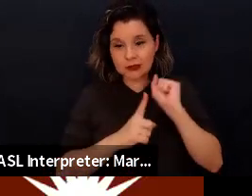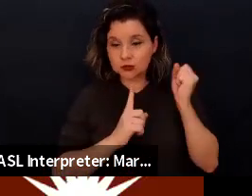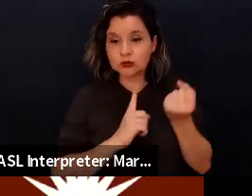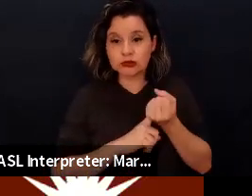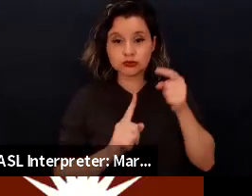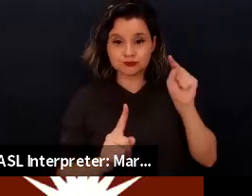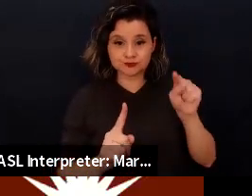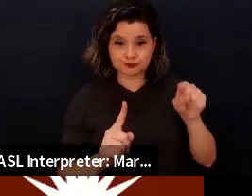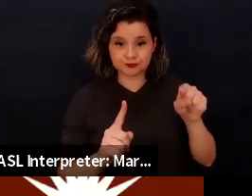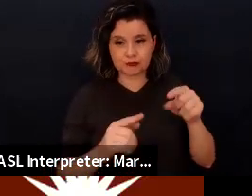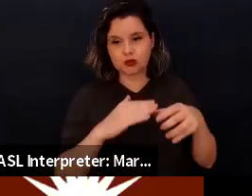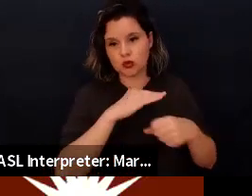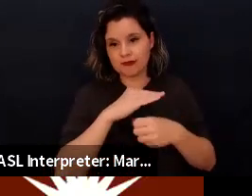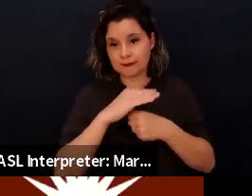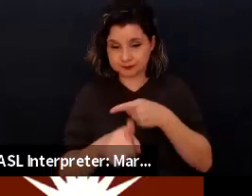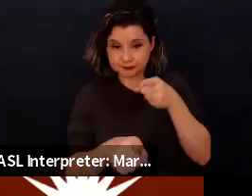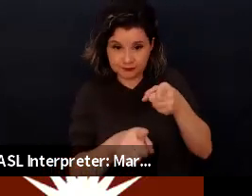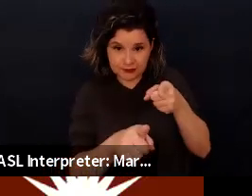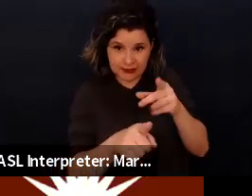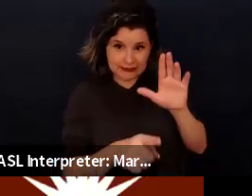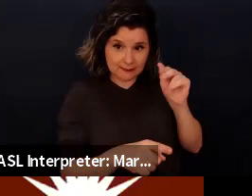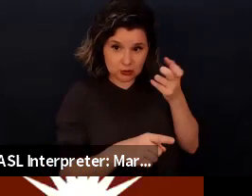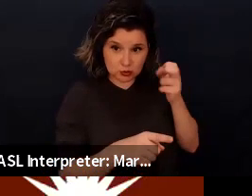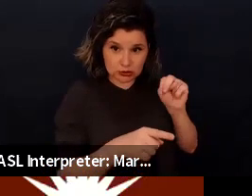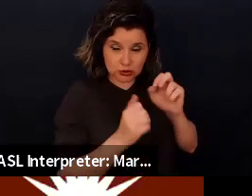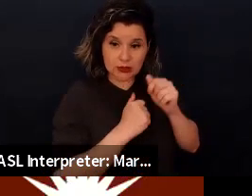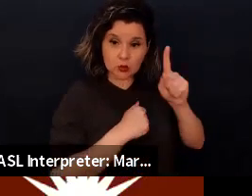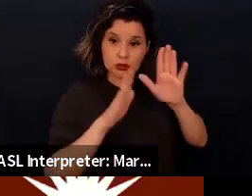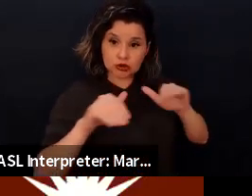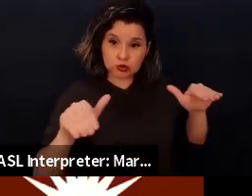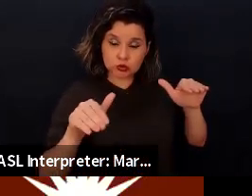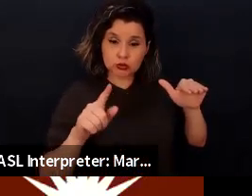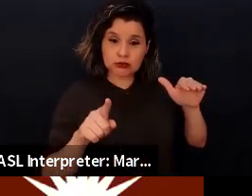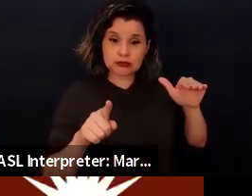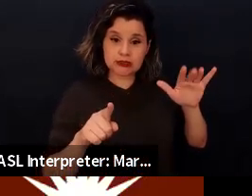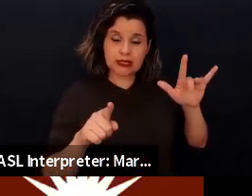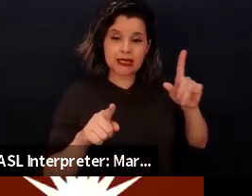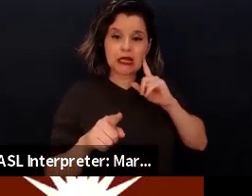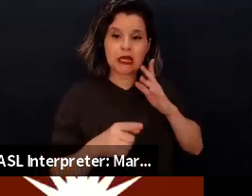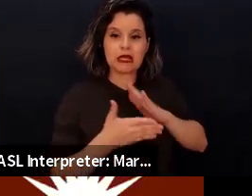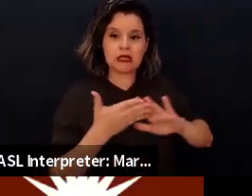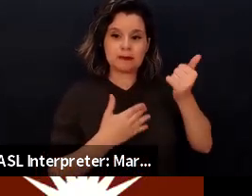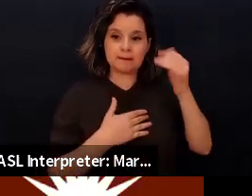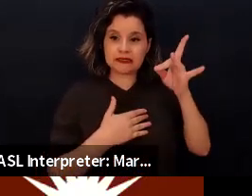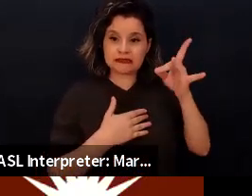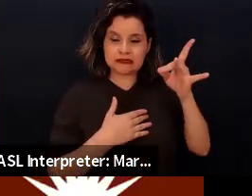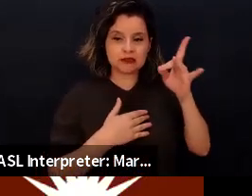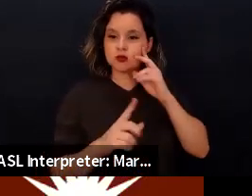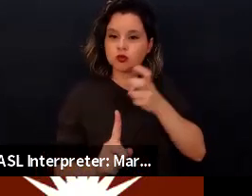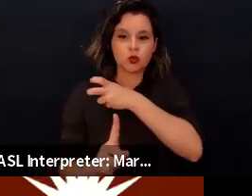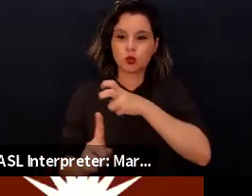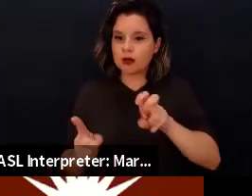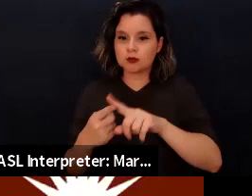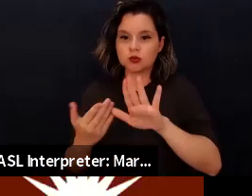que esta administración, una vez que los niños cumplen 18 años, ellos son transferidos a